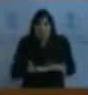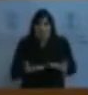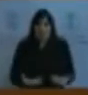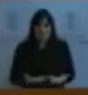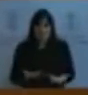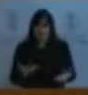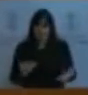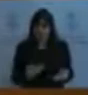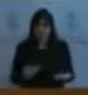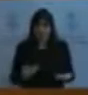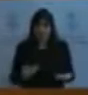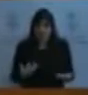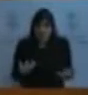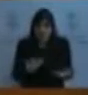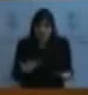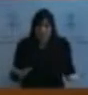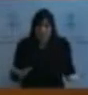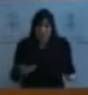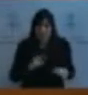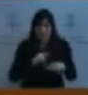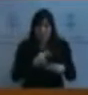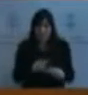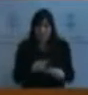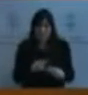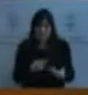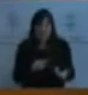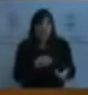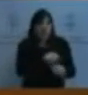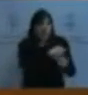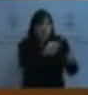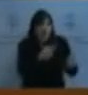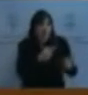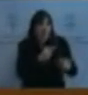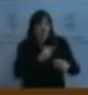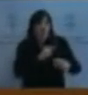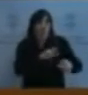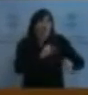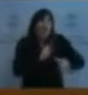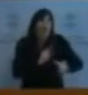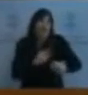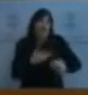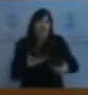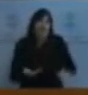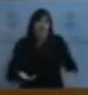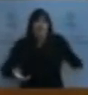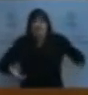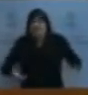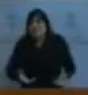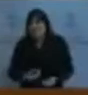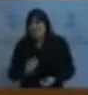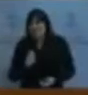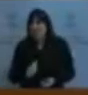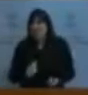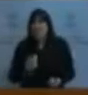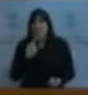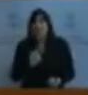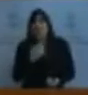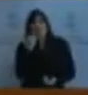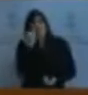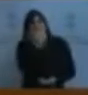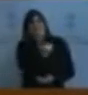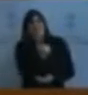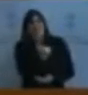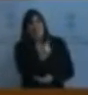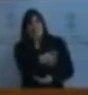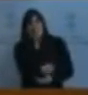La respuesta que ustedes dieron, como siempre, fue: no es necesario apoyar esa iniciativa porque está la nuestra al caer, y la suya,